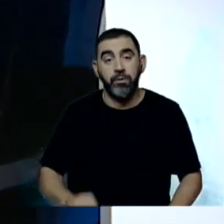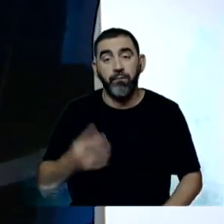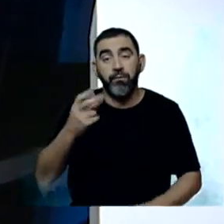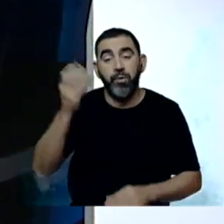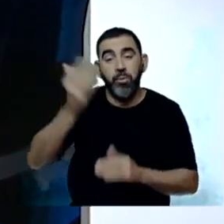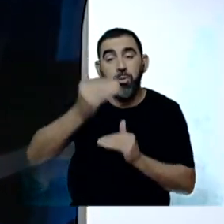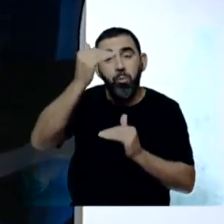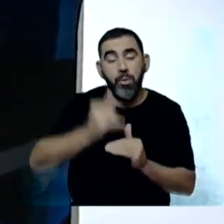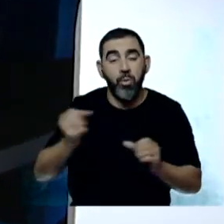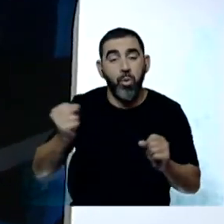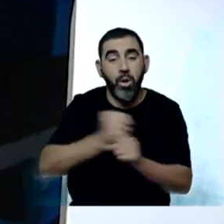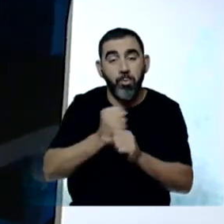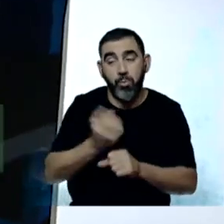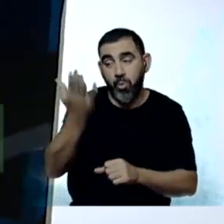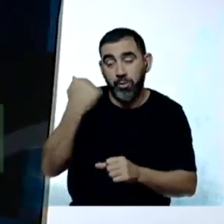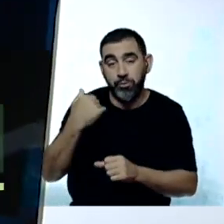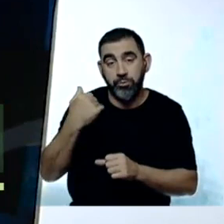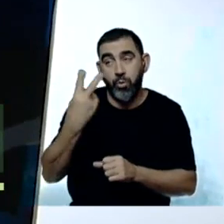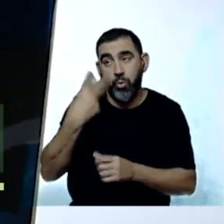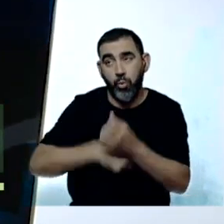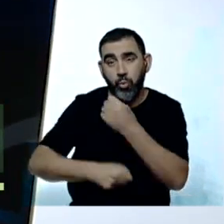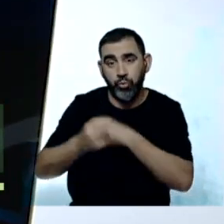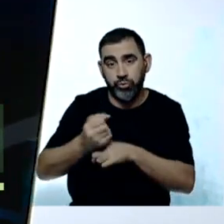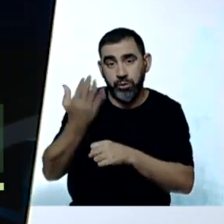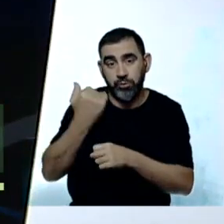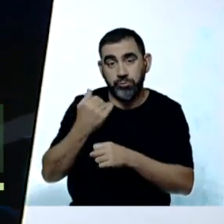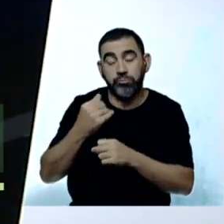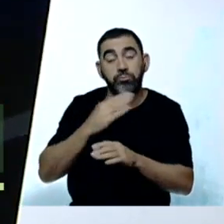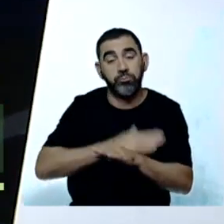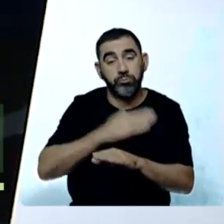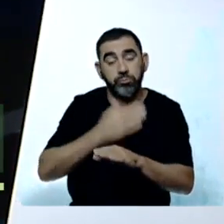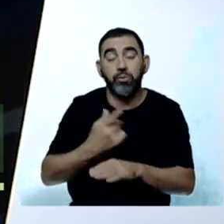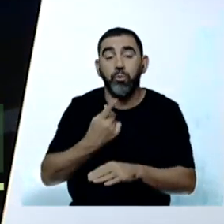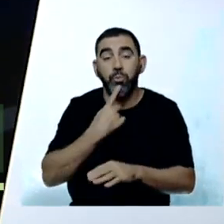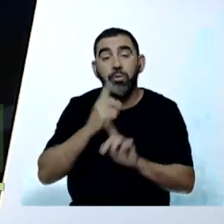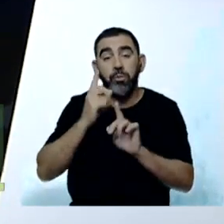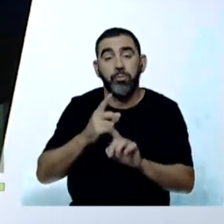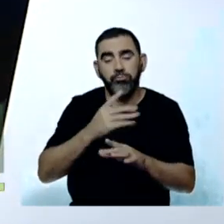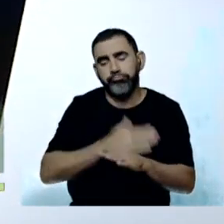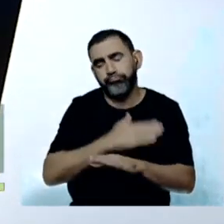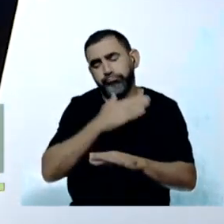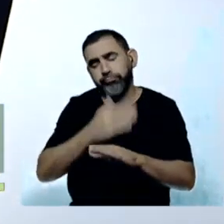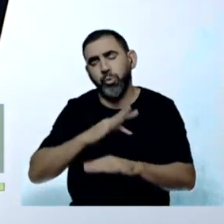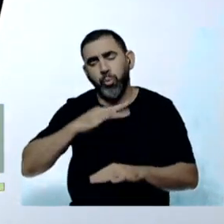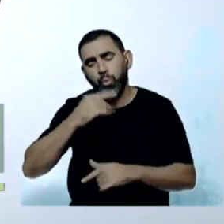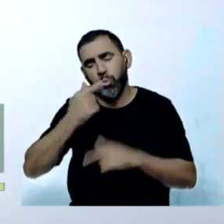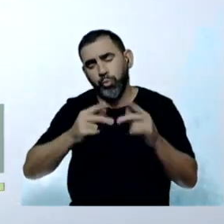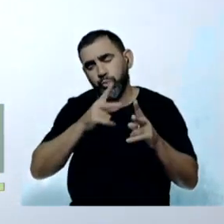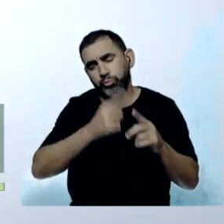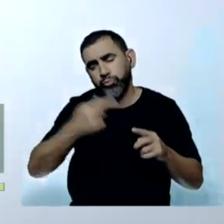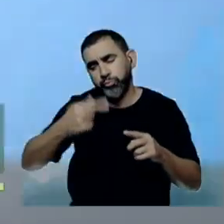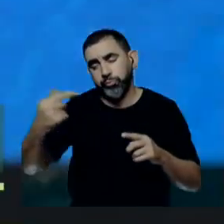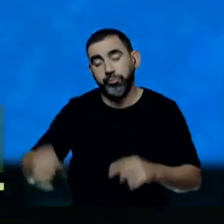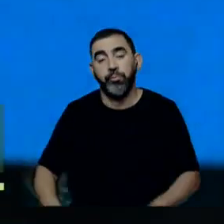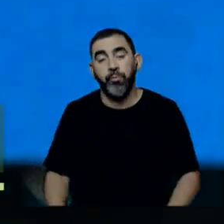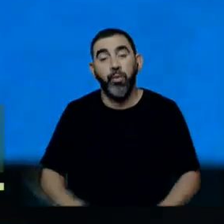puntos abajo de la aprobación que tenía hace 2 años, por el impacto de sus políticas y por todos estos hechos de corrupción. Pero